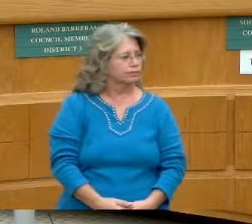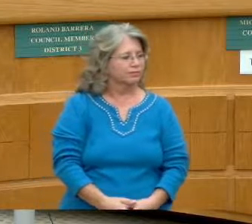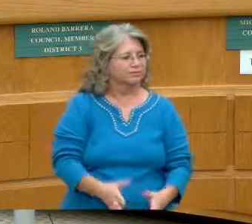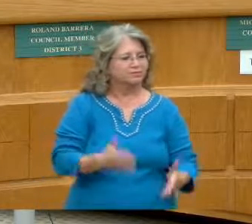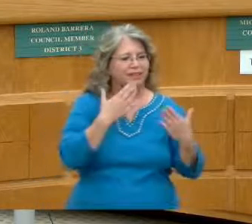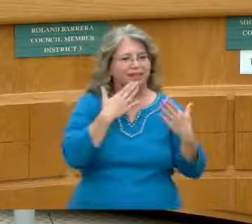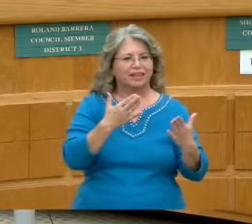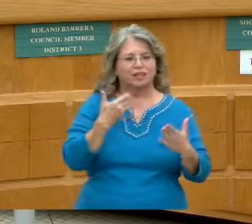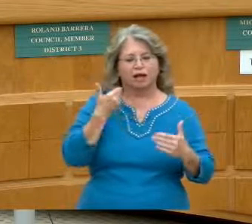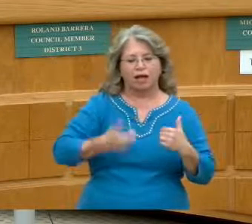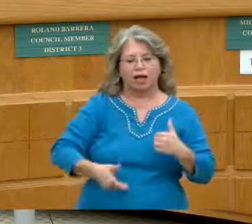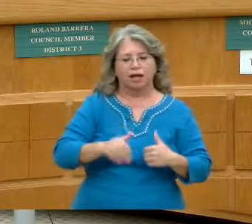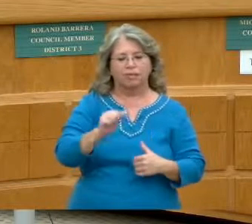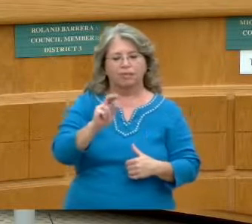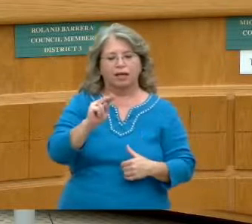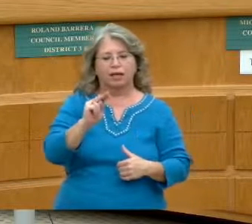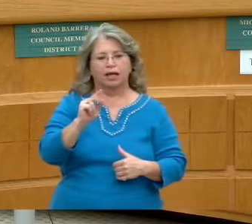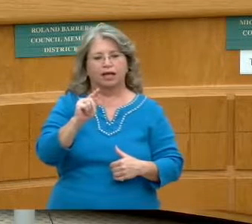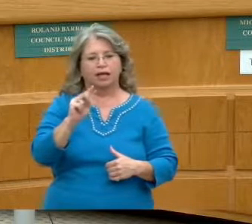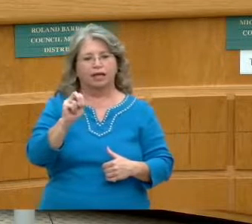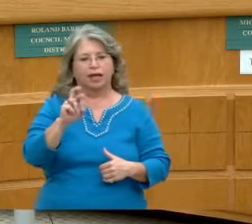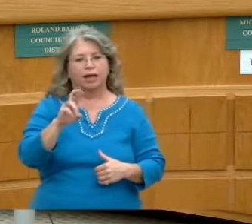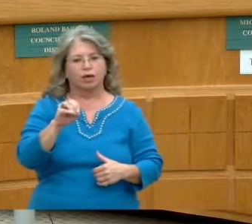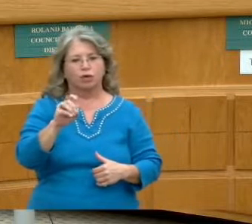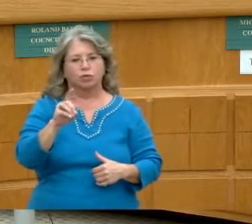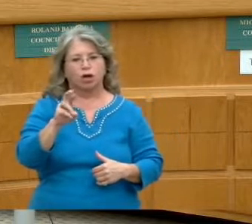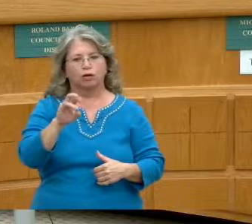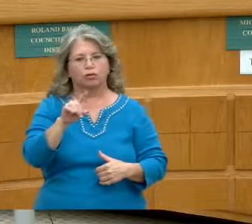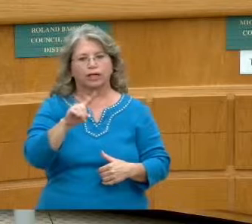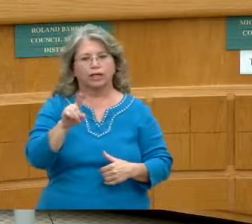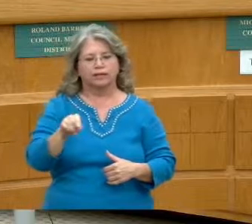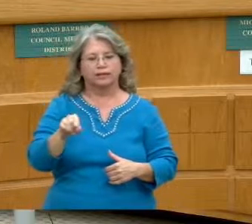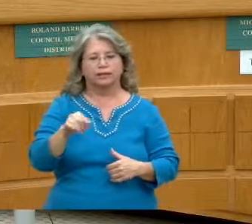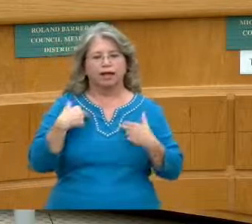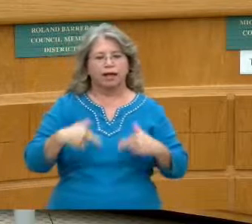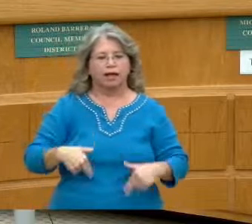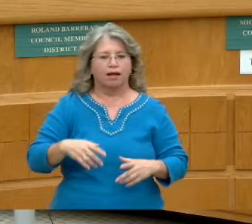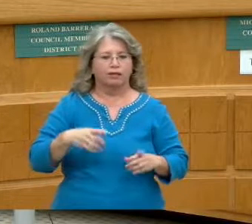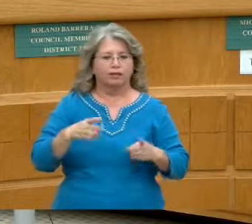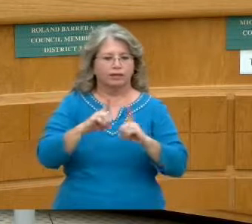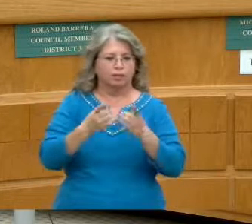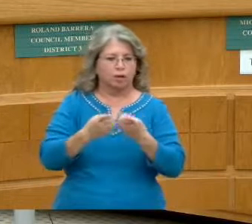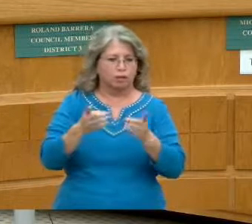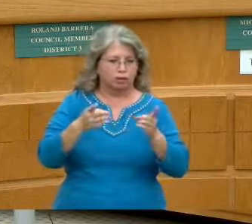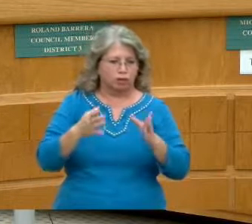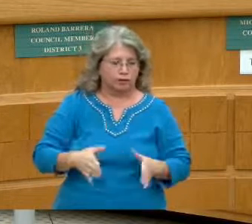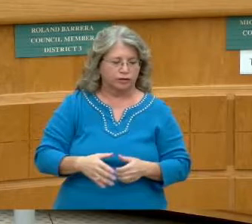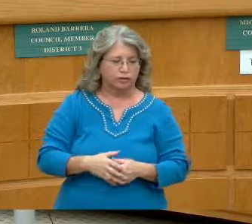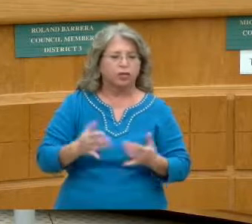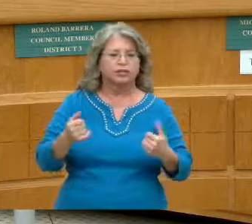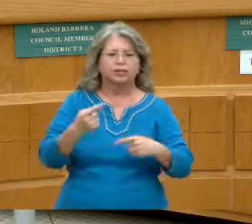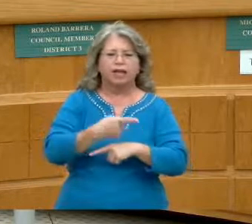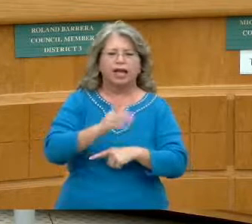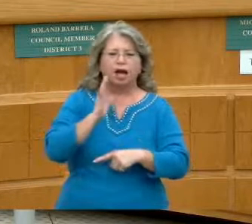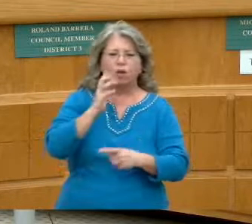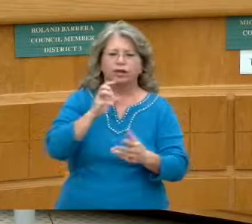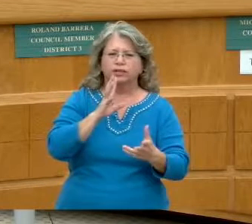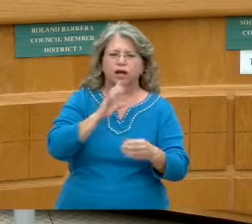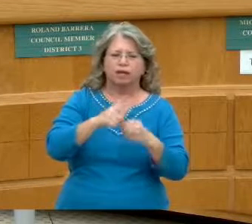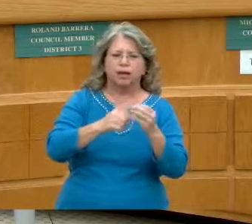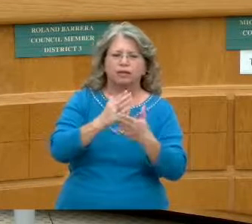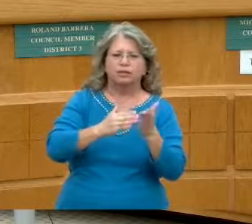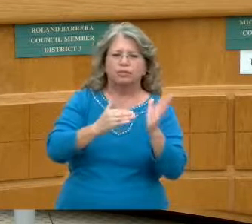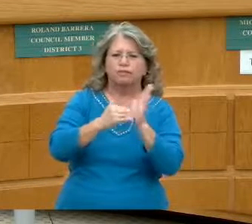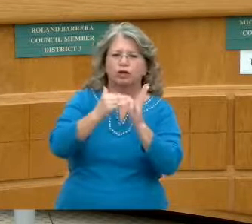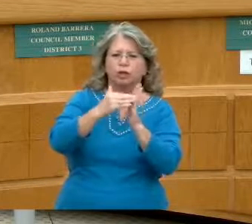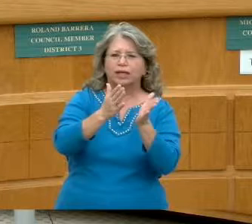Thank you. Annette Rodriguez, Health Department Director. Today we're going to talk about some frequently asked questions. And Gabby and I